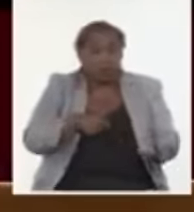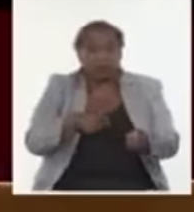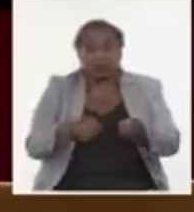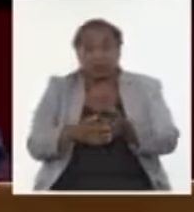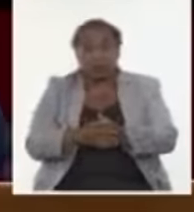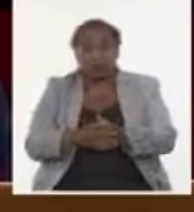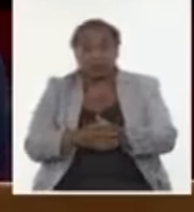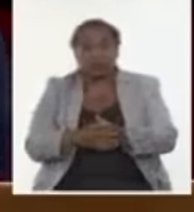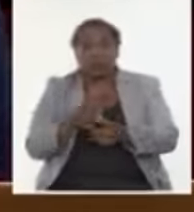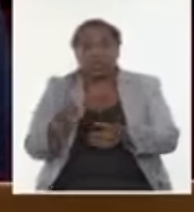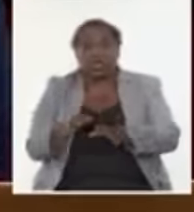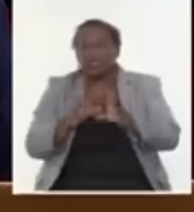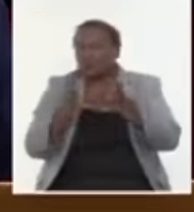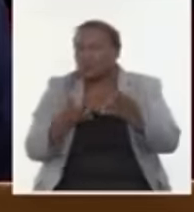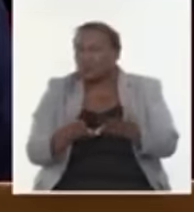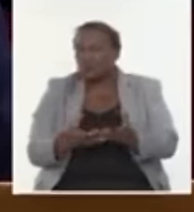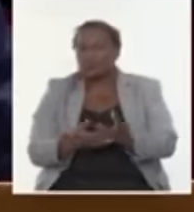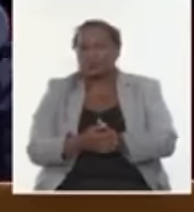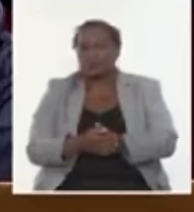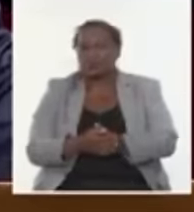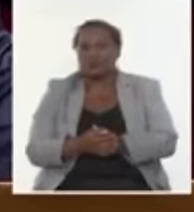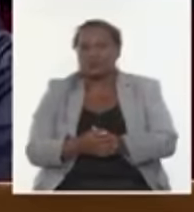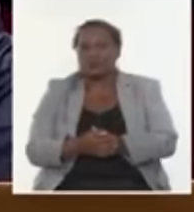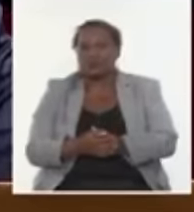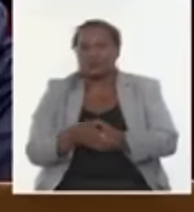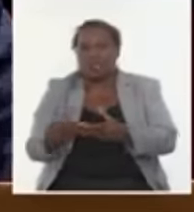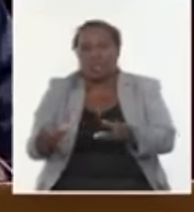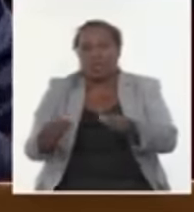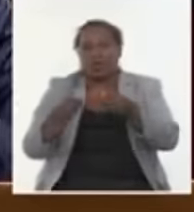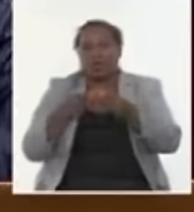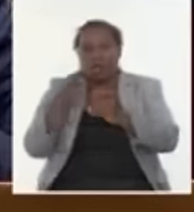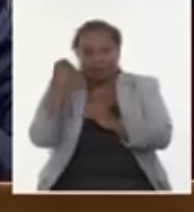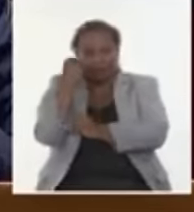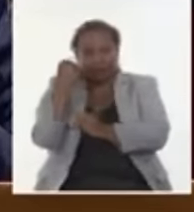con las posturas, etcétera, porque esto nos da mucha potencialidad.